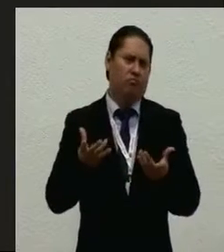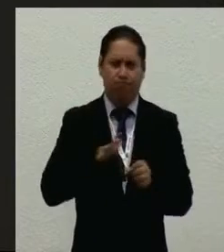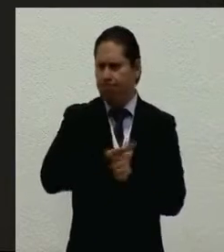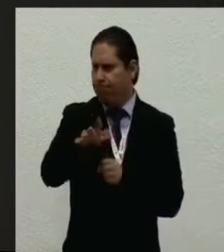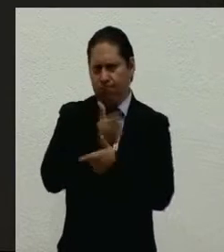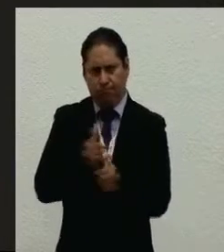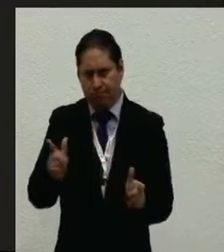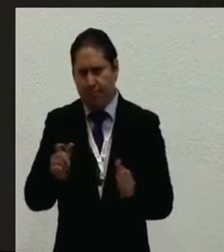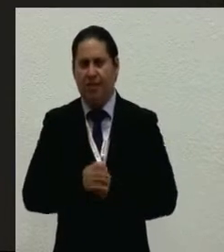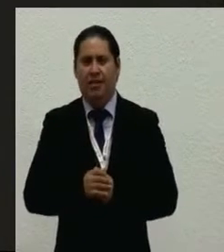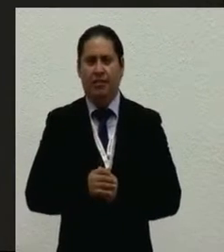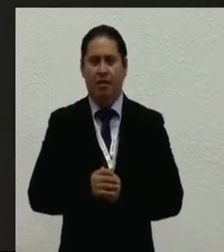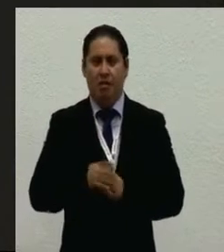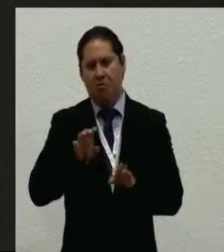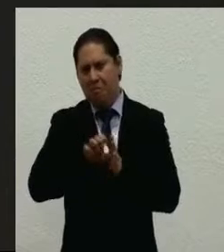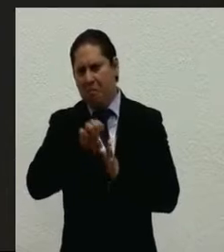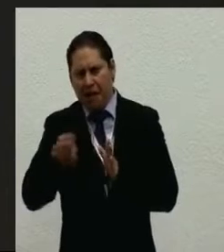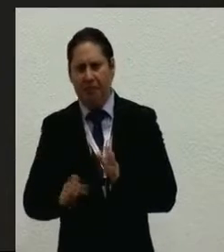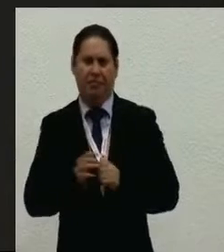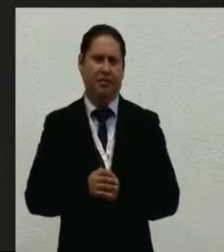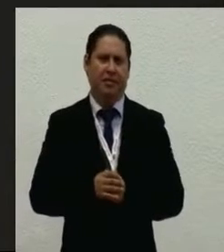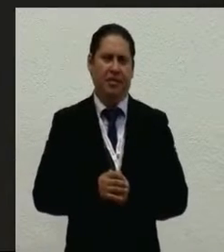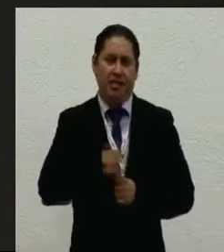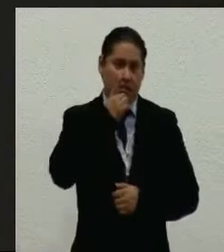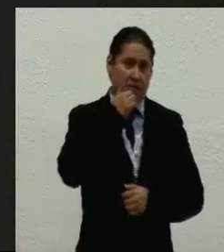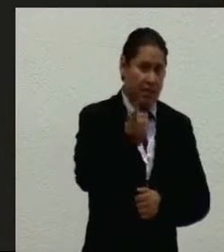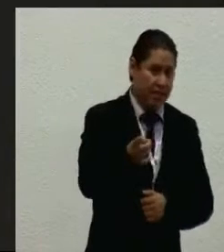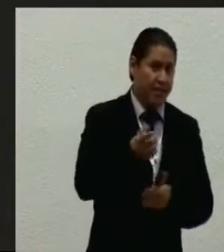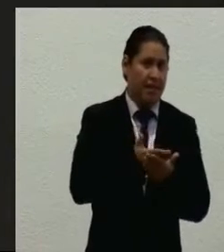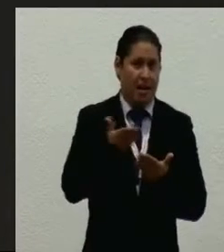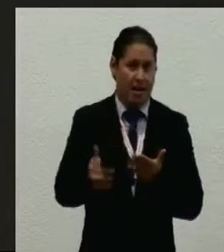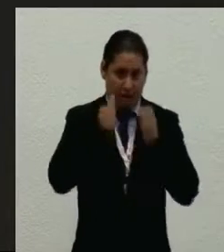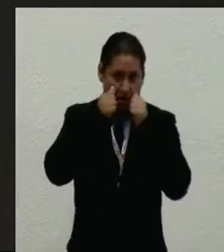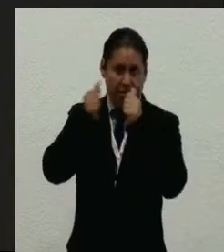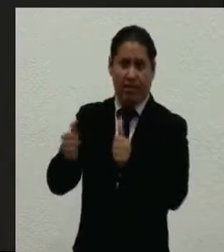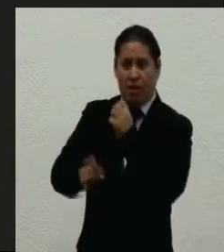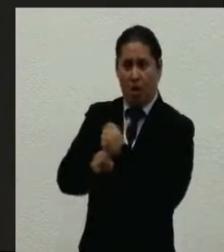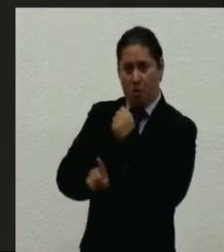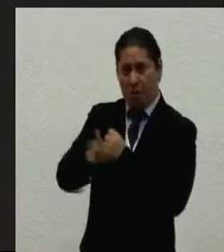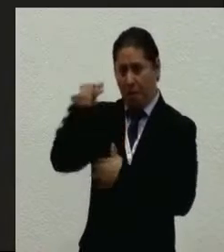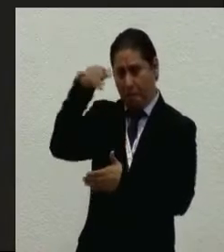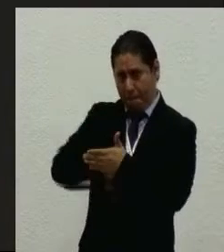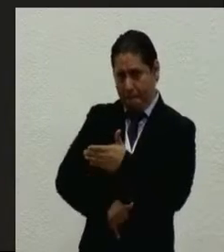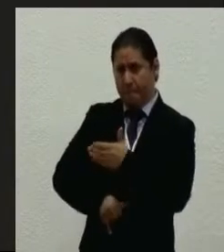Tuxtla. Quiero decirles que si vamos a atender el problema de